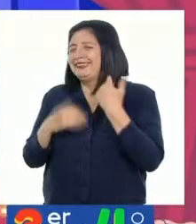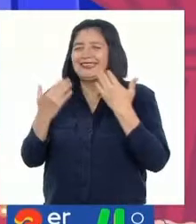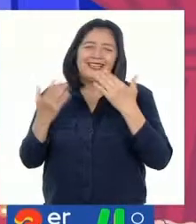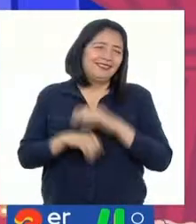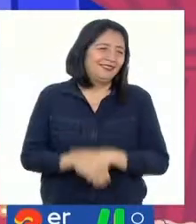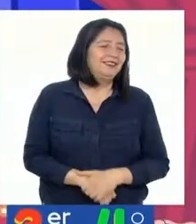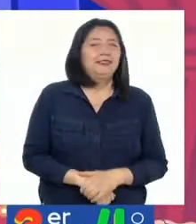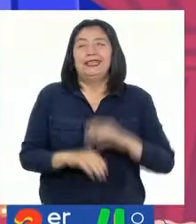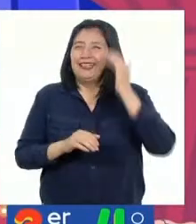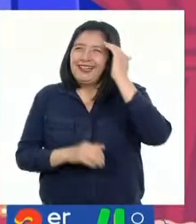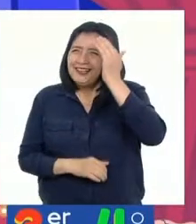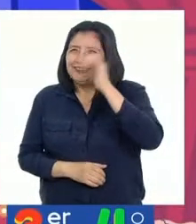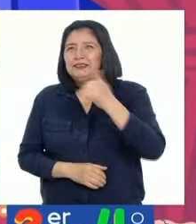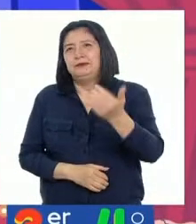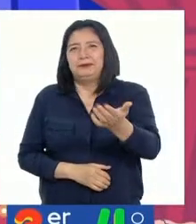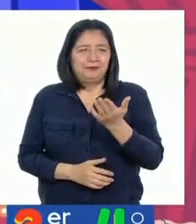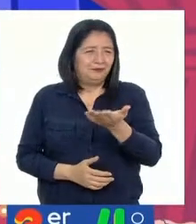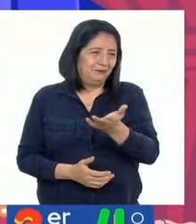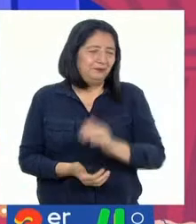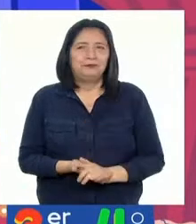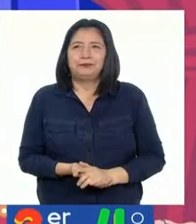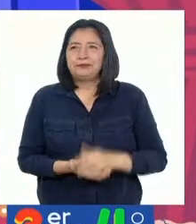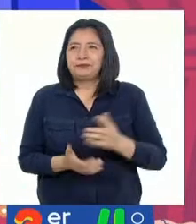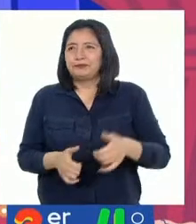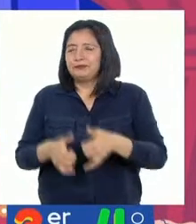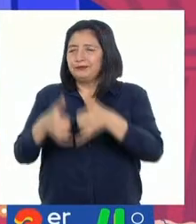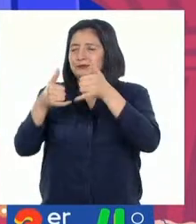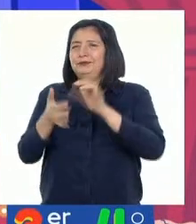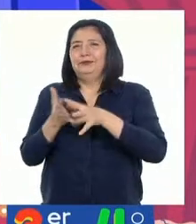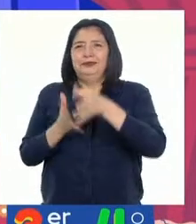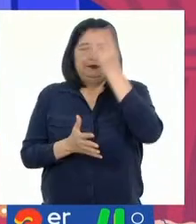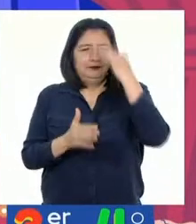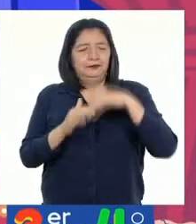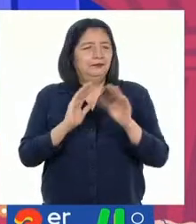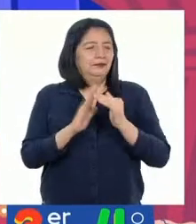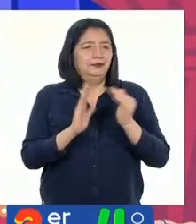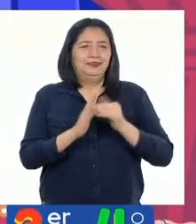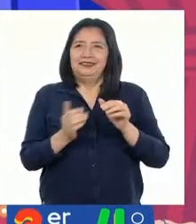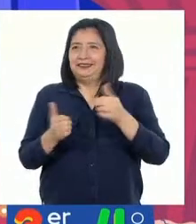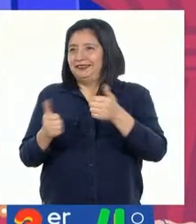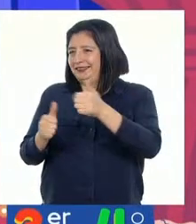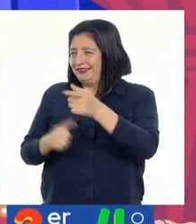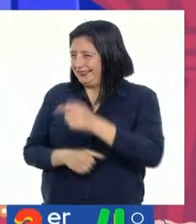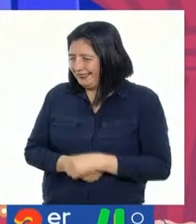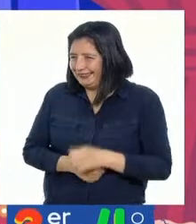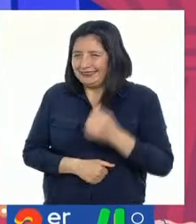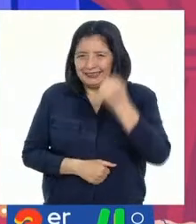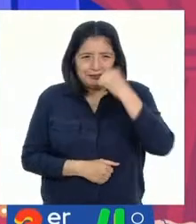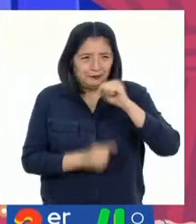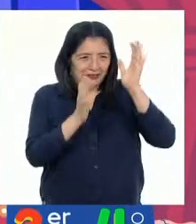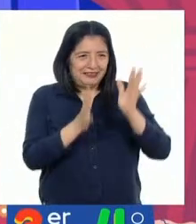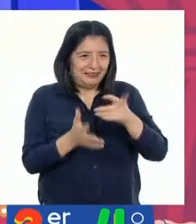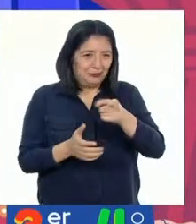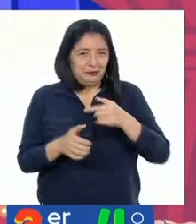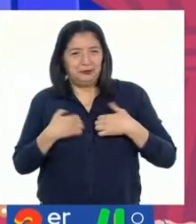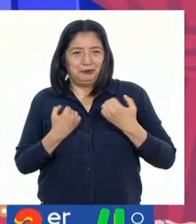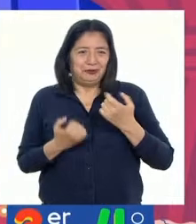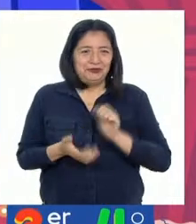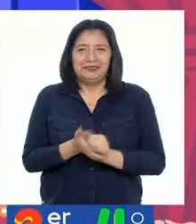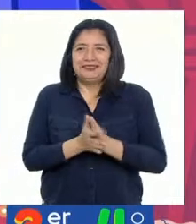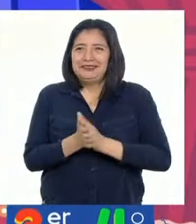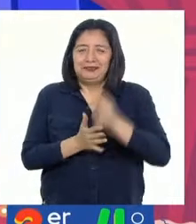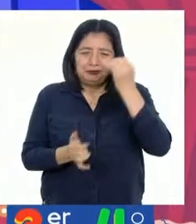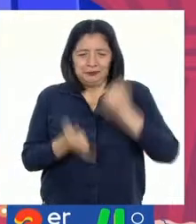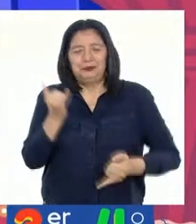gracias! Hola y bienvenidas y bienvenidos a los premios de Aprendo en Casa. ¿Cómo estás, Viajerito? ¿Estás emocionado? Este